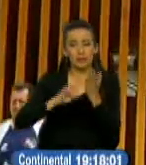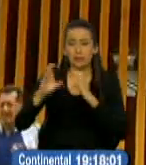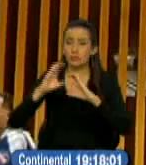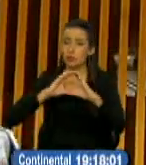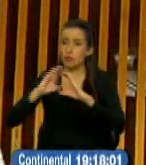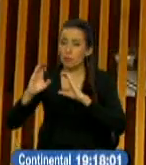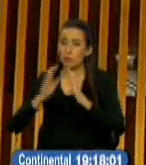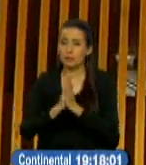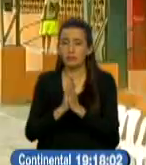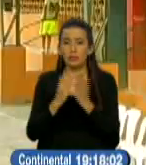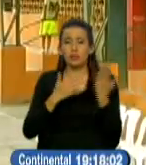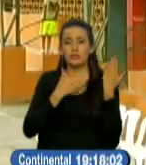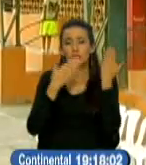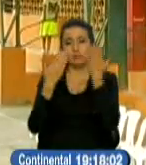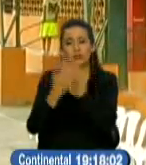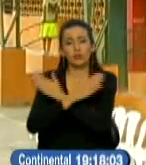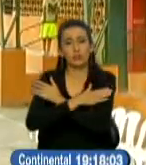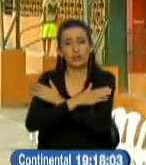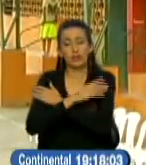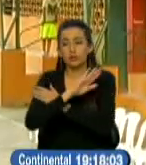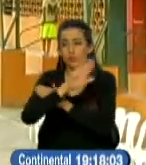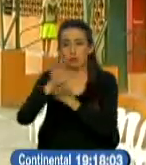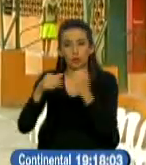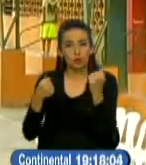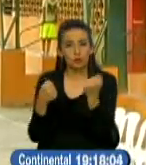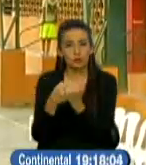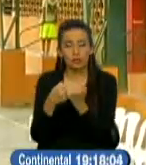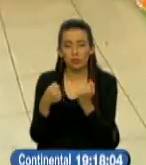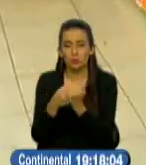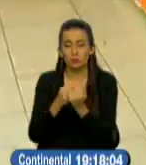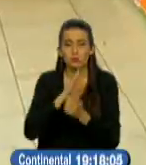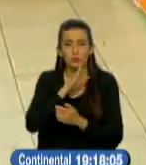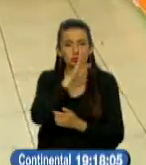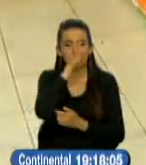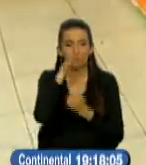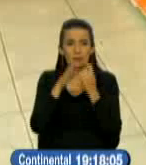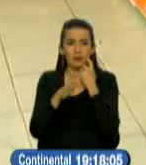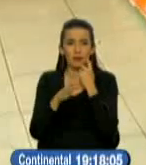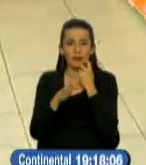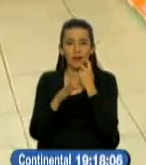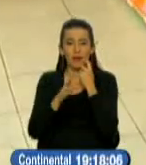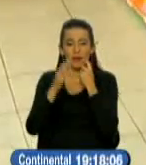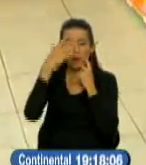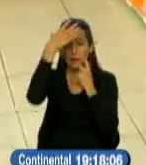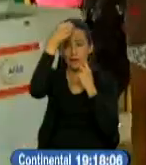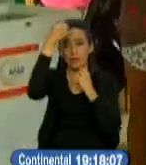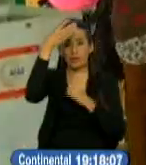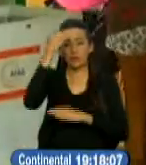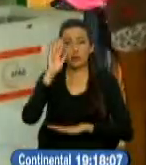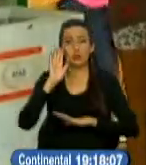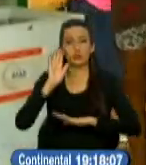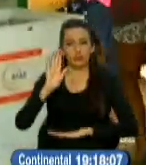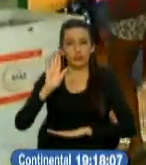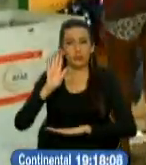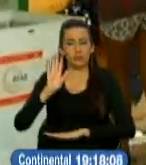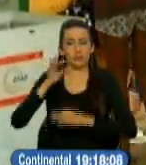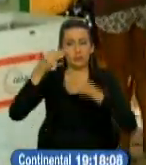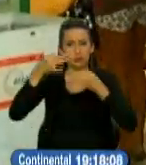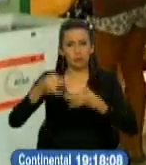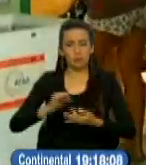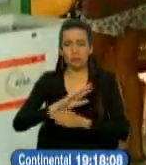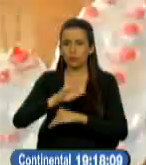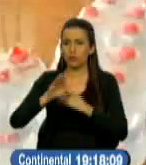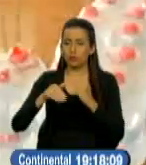quienes les expresó su respaldo y solidaridad. El segundo mandatario se comprometió a cumplir con todas